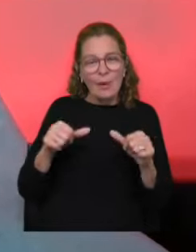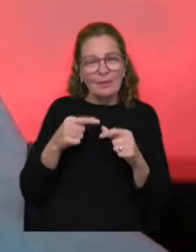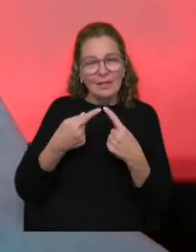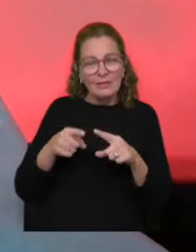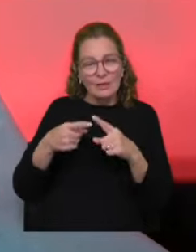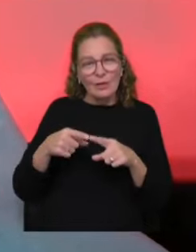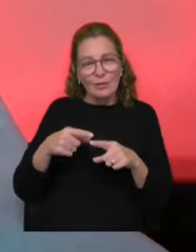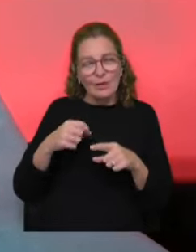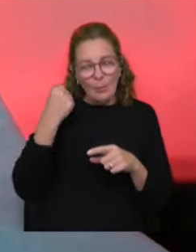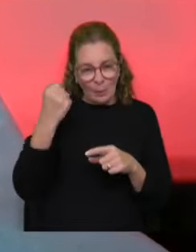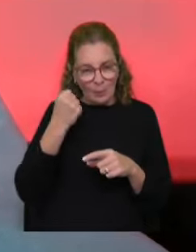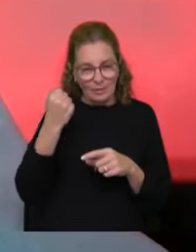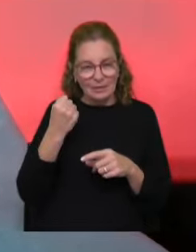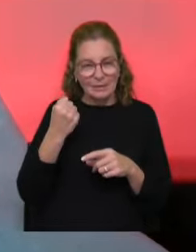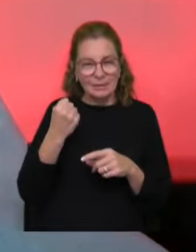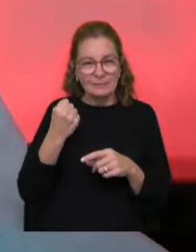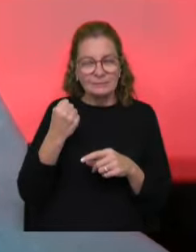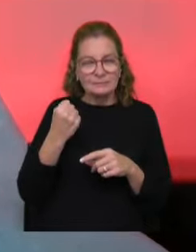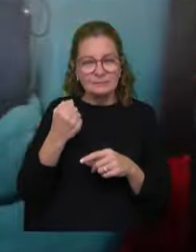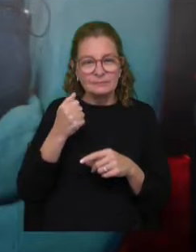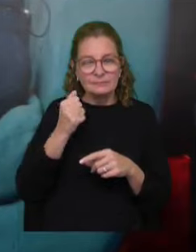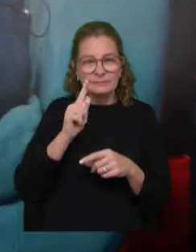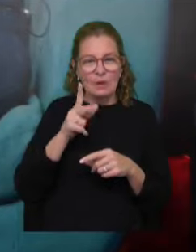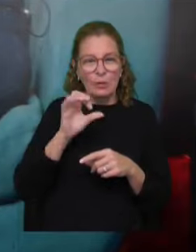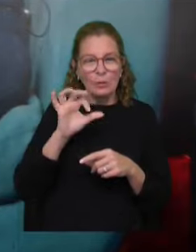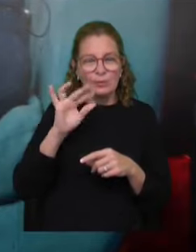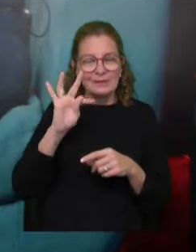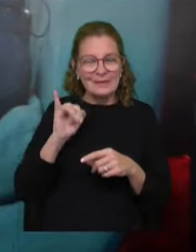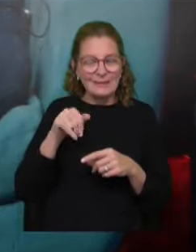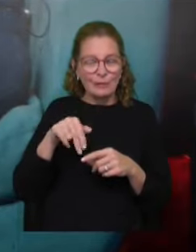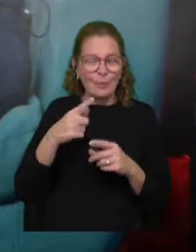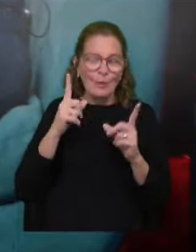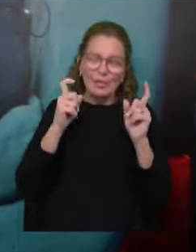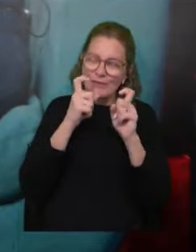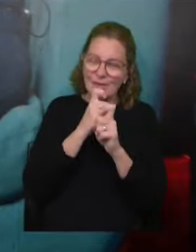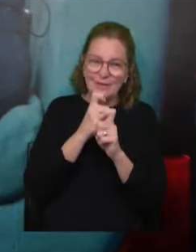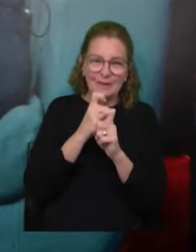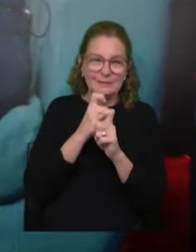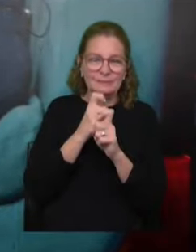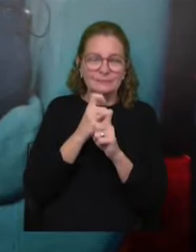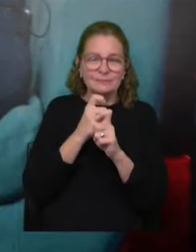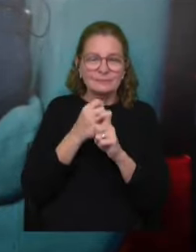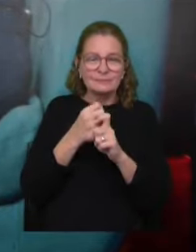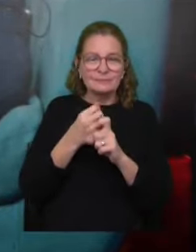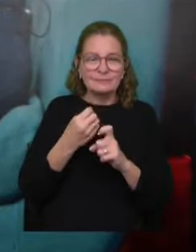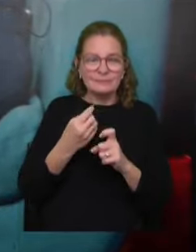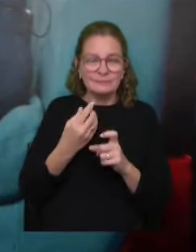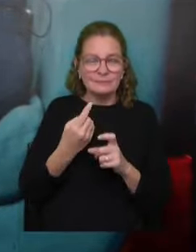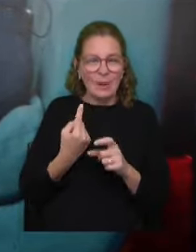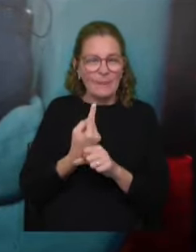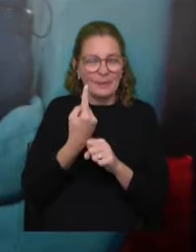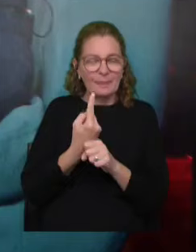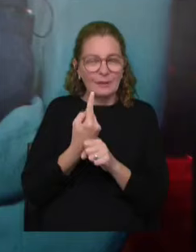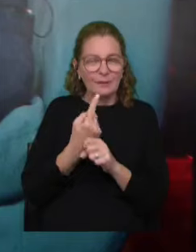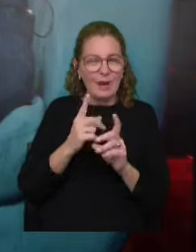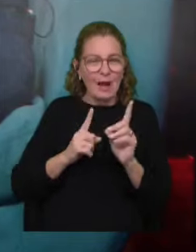Sí. Sí. Y fue, para Agustín fue un proceso muy duro, porque para Agustín fue, primero fue como